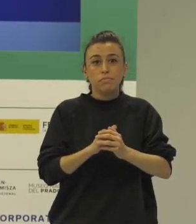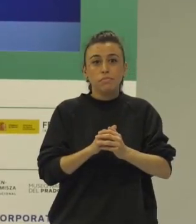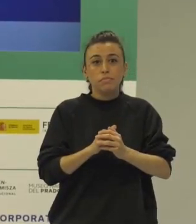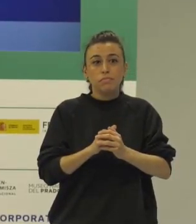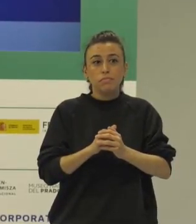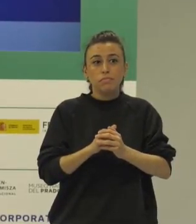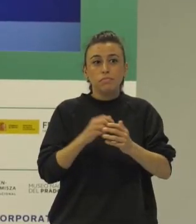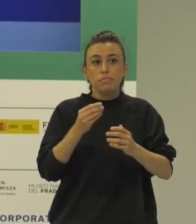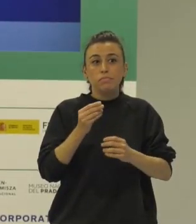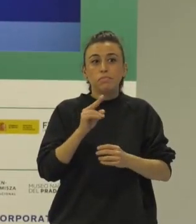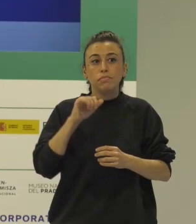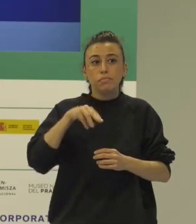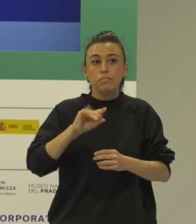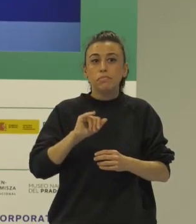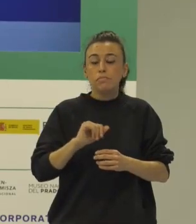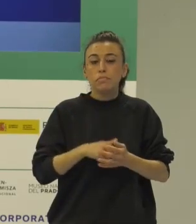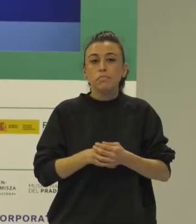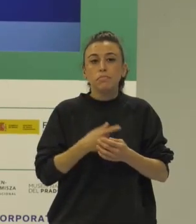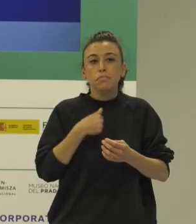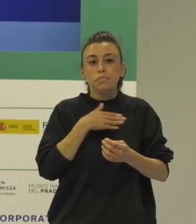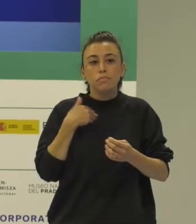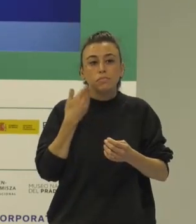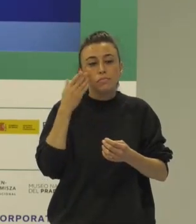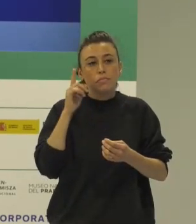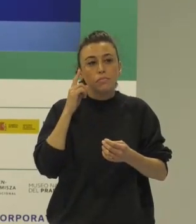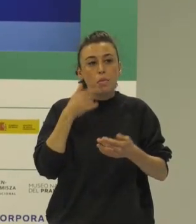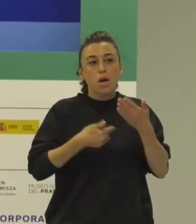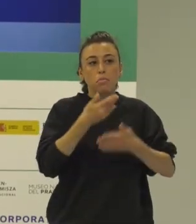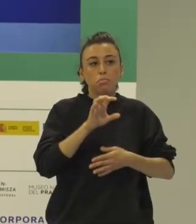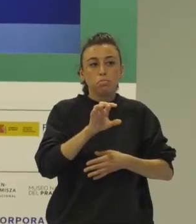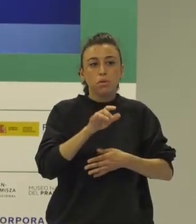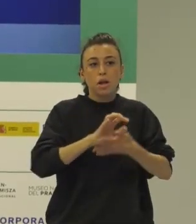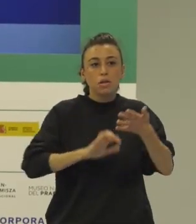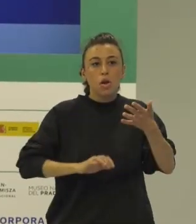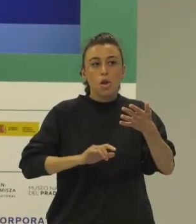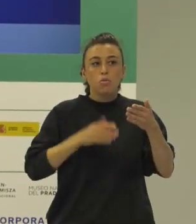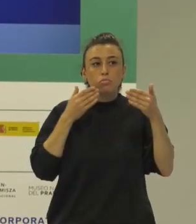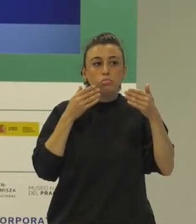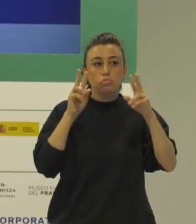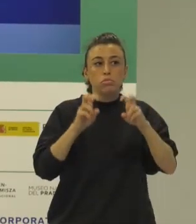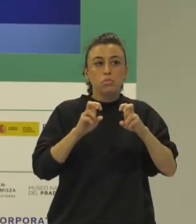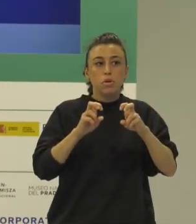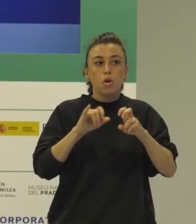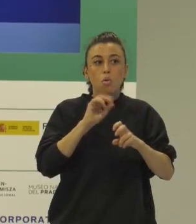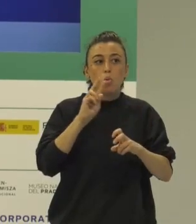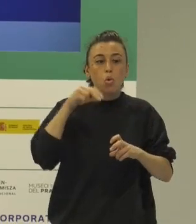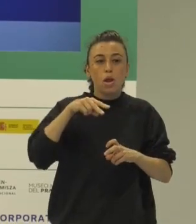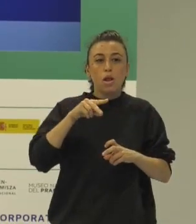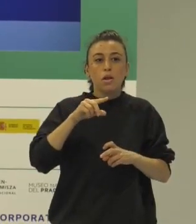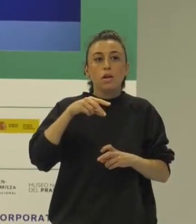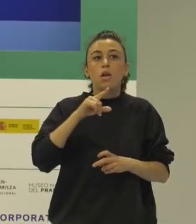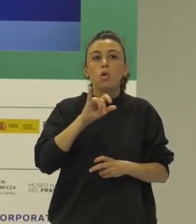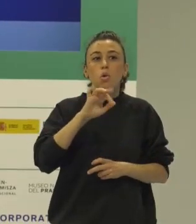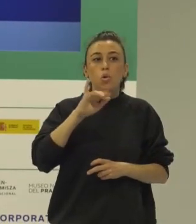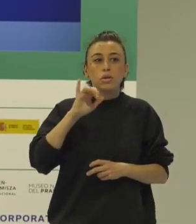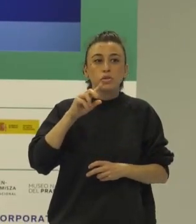Kimi, quería saber, hoy en El País se publica un artículo sobre Juan Luis Font, y se titula Contar